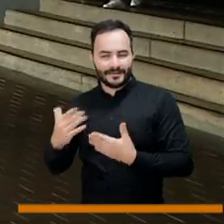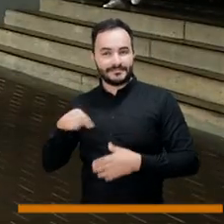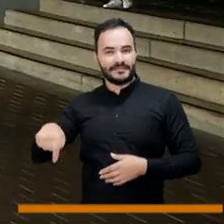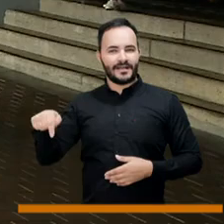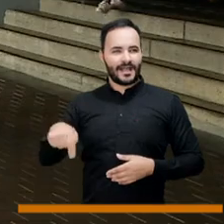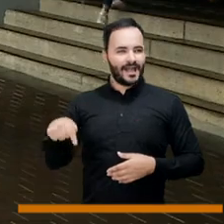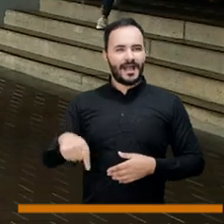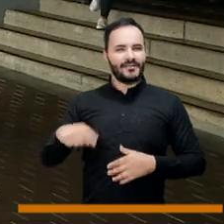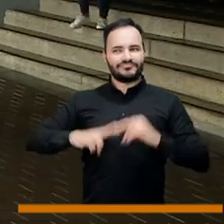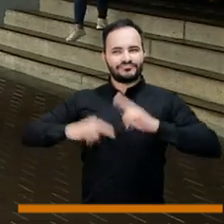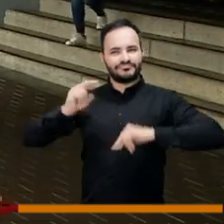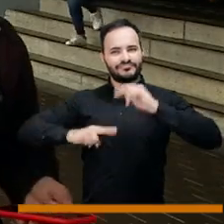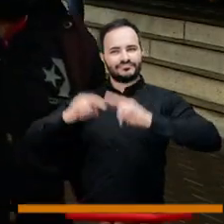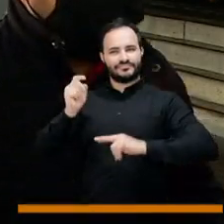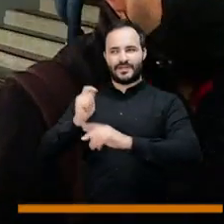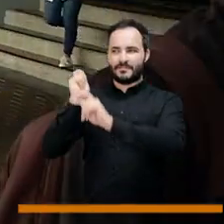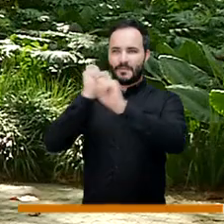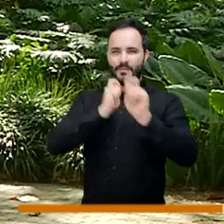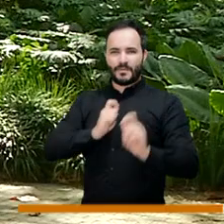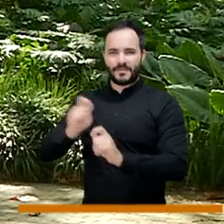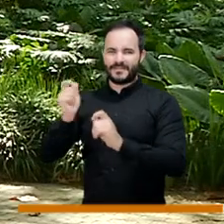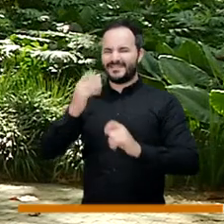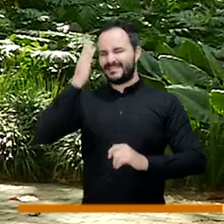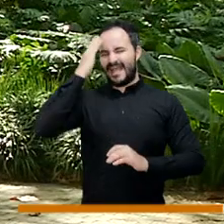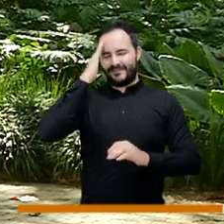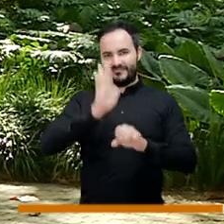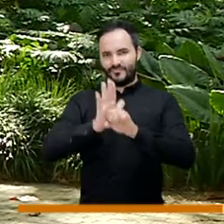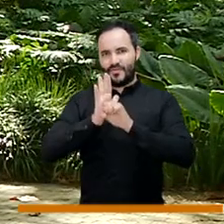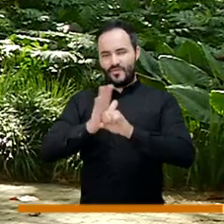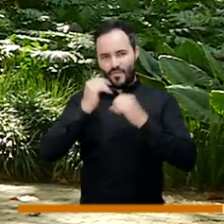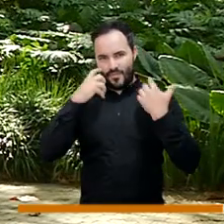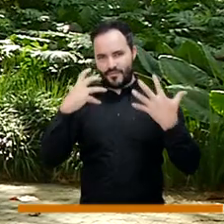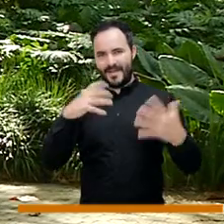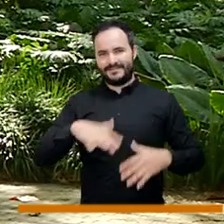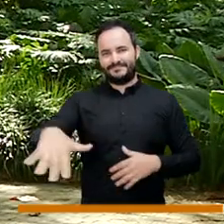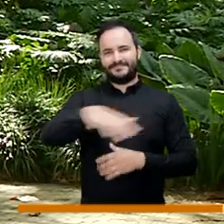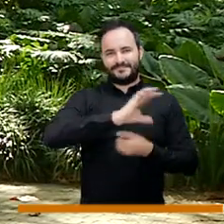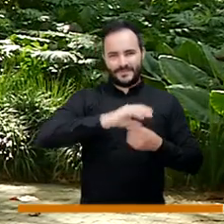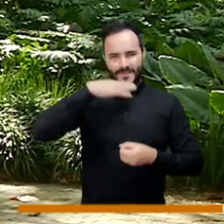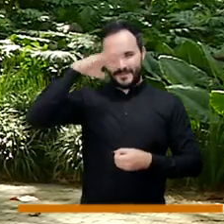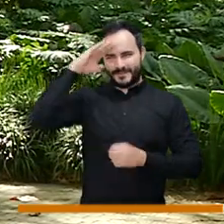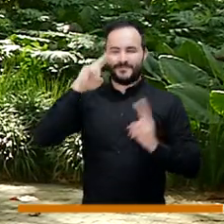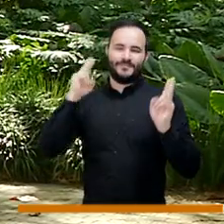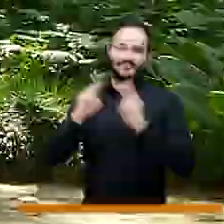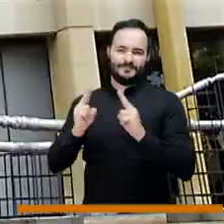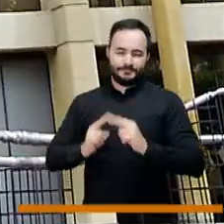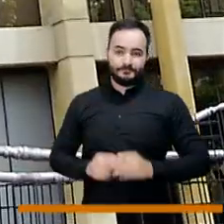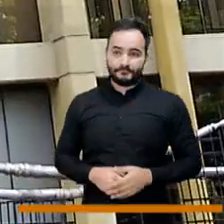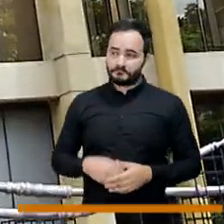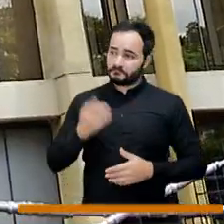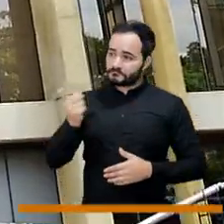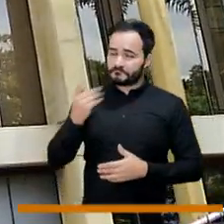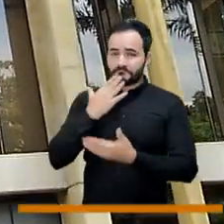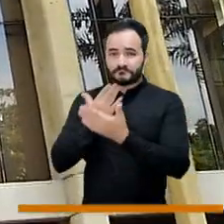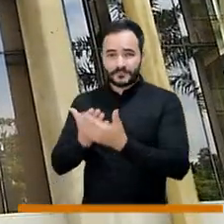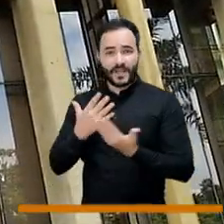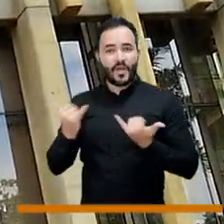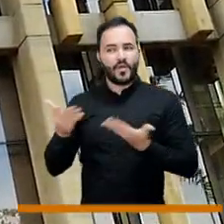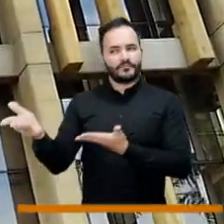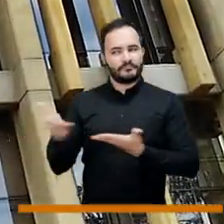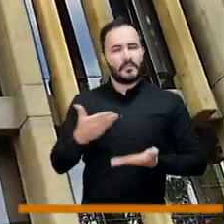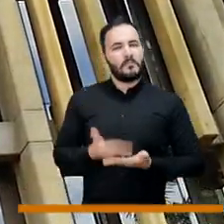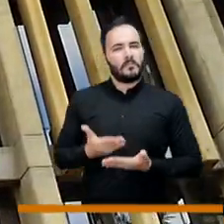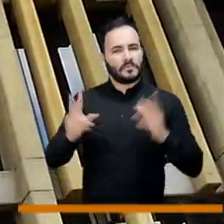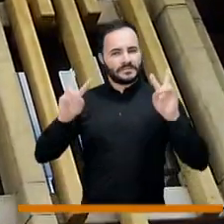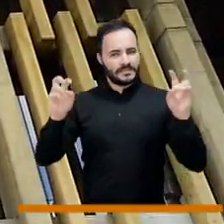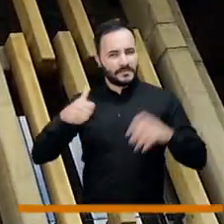de las obras arquitectónicas, digamos que es icónica de nuestra ciudad. Y concejal, uno de los temas que usted también nos ha invitado a tratar en este